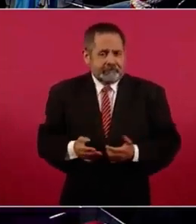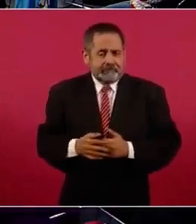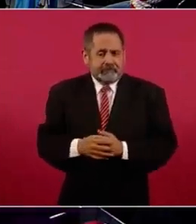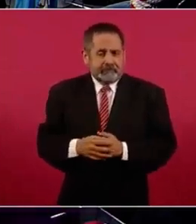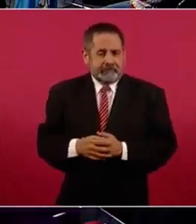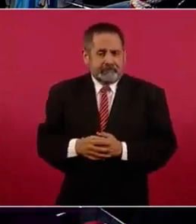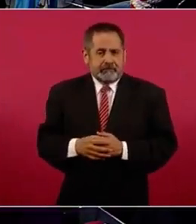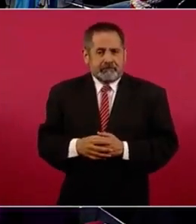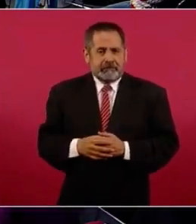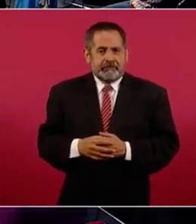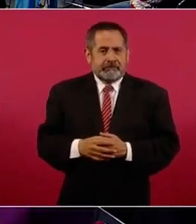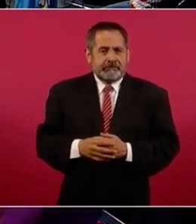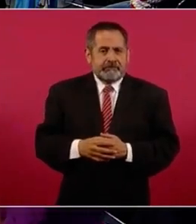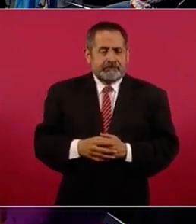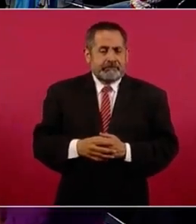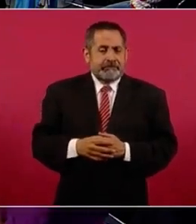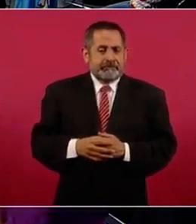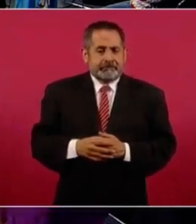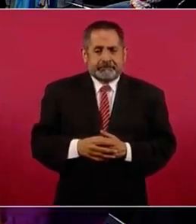a